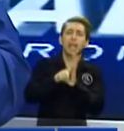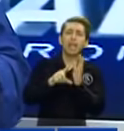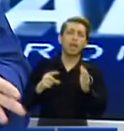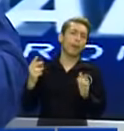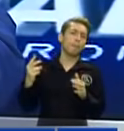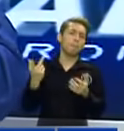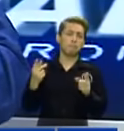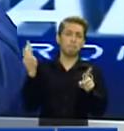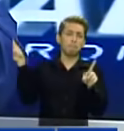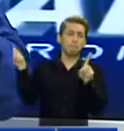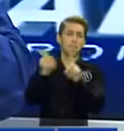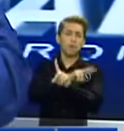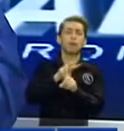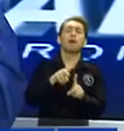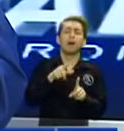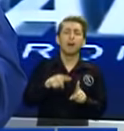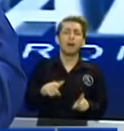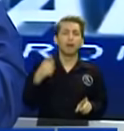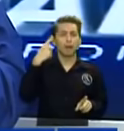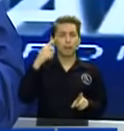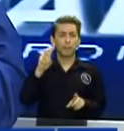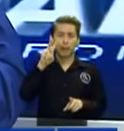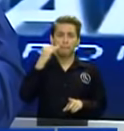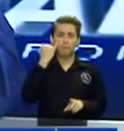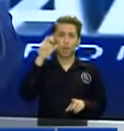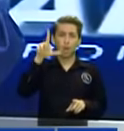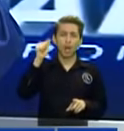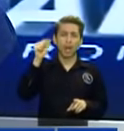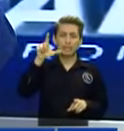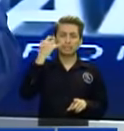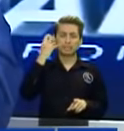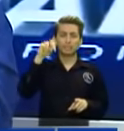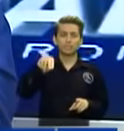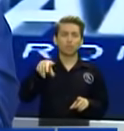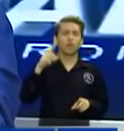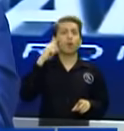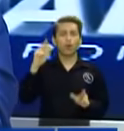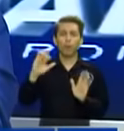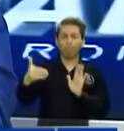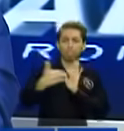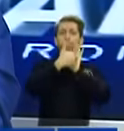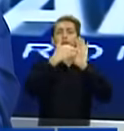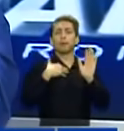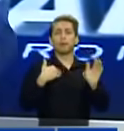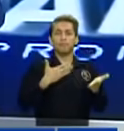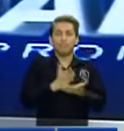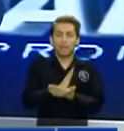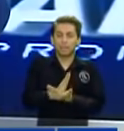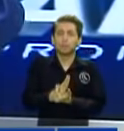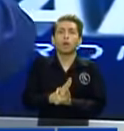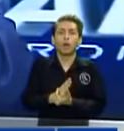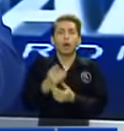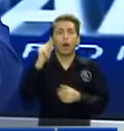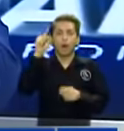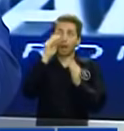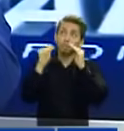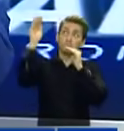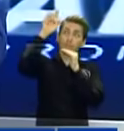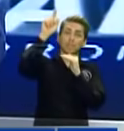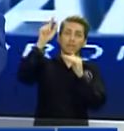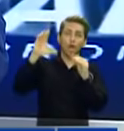dice, mire, presidente, cállese, usted no tiene la razón, publíquelo. O, mire, Congreso, el presidente sí tiene la razón, cambie la